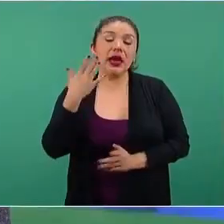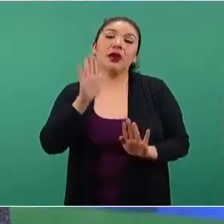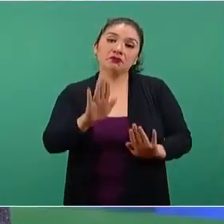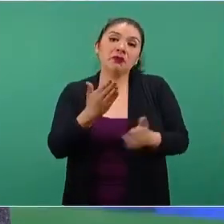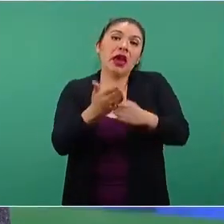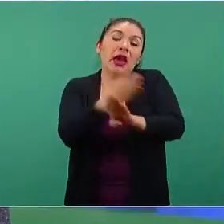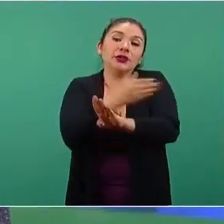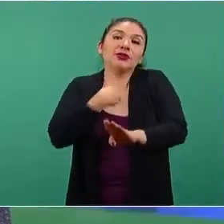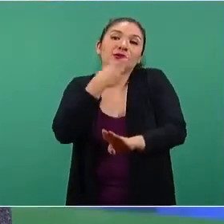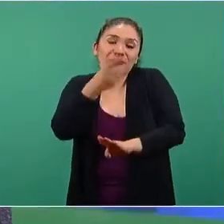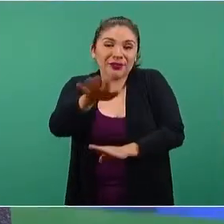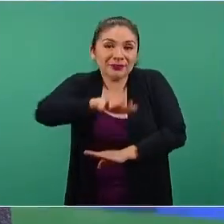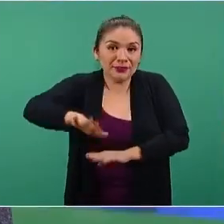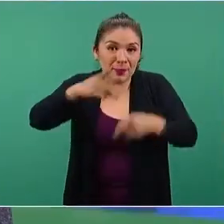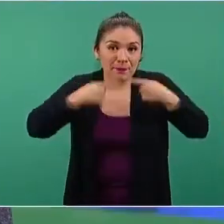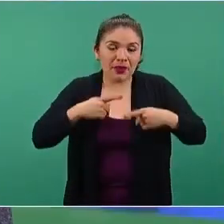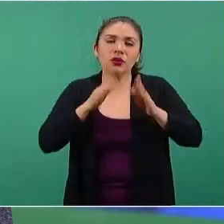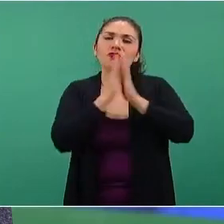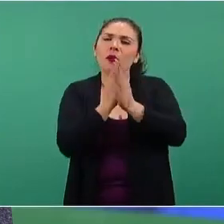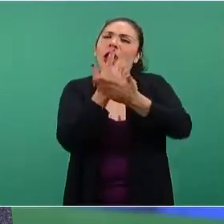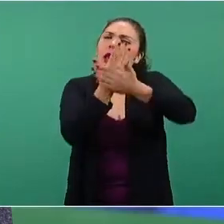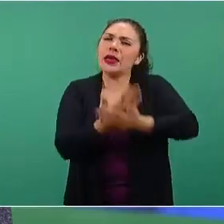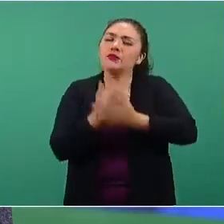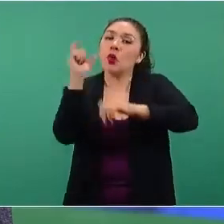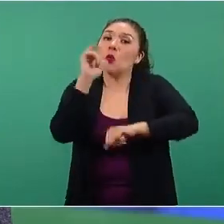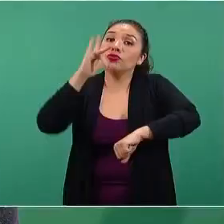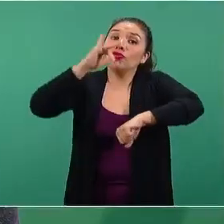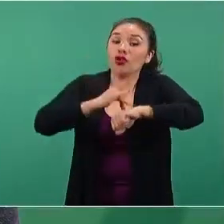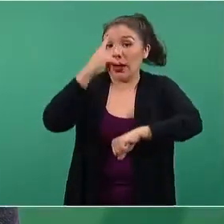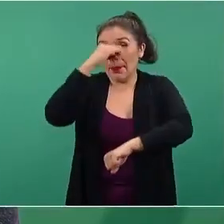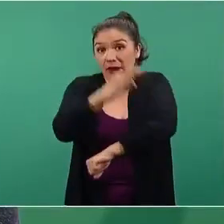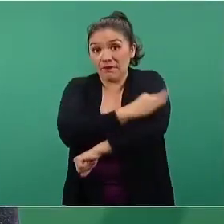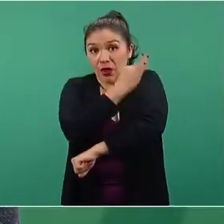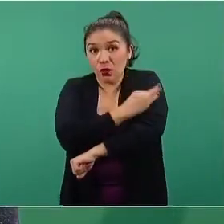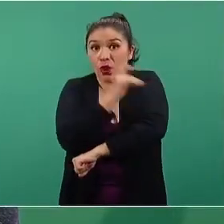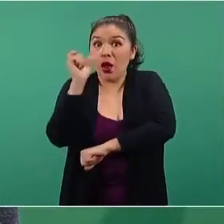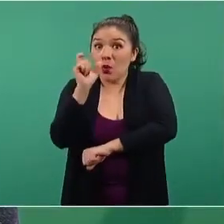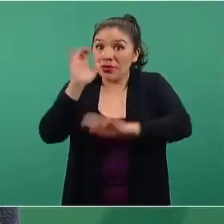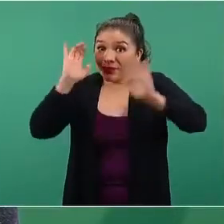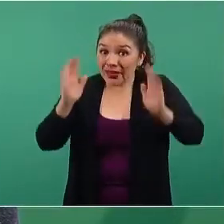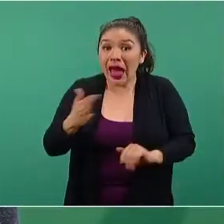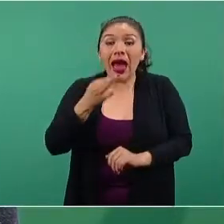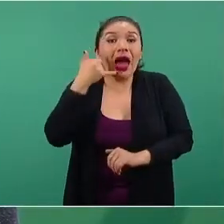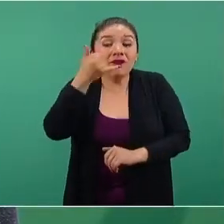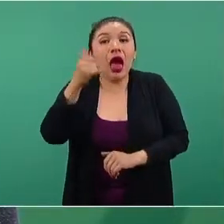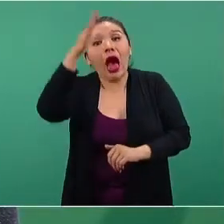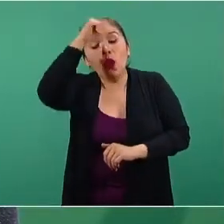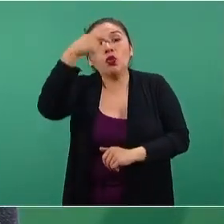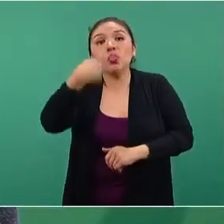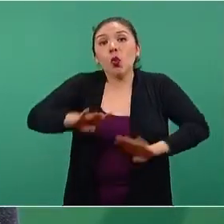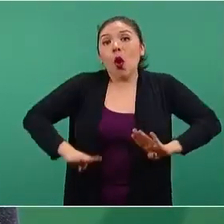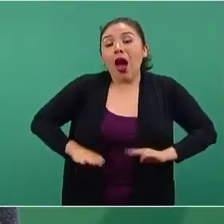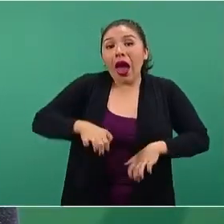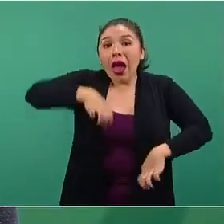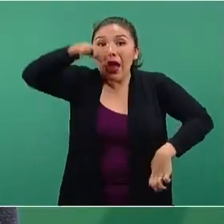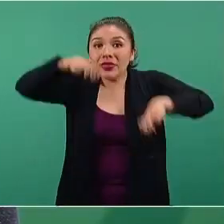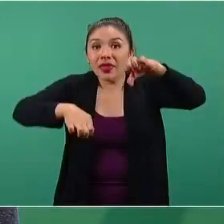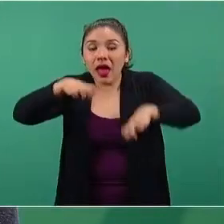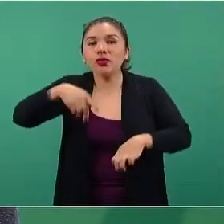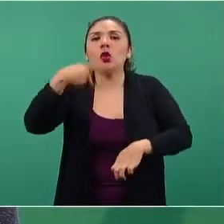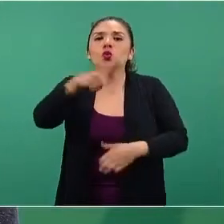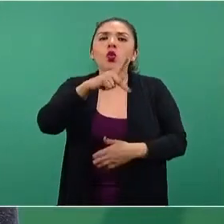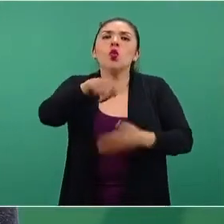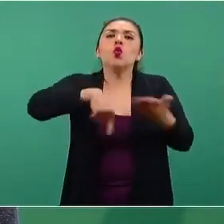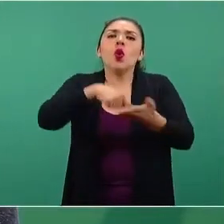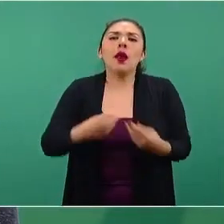antes decirle a usted en casa, espere su turno para la vacuna en el momento en que le toque de acuerdo a su edad y en el municipio o